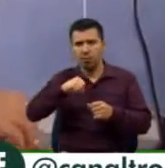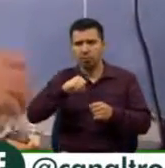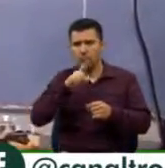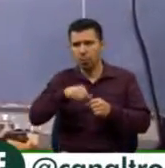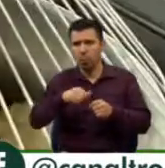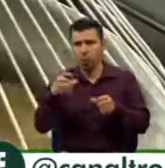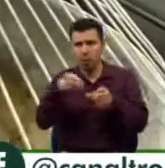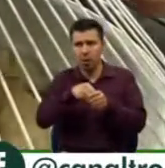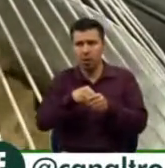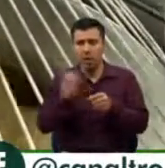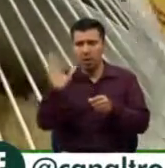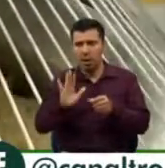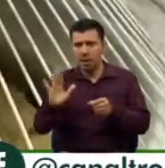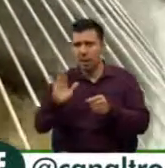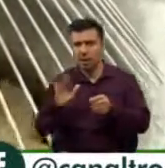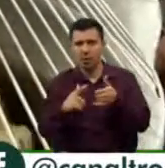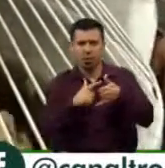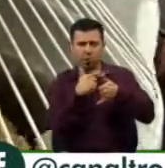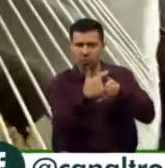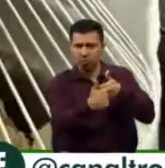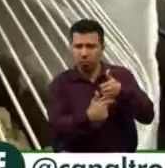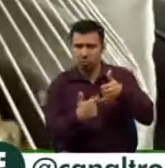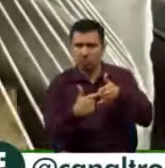región dentro de las 5 urbes del país.